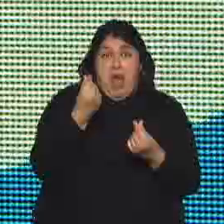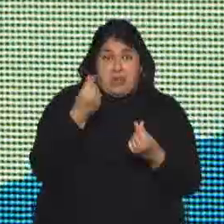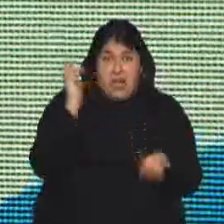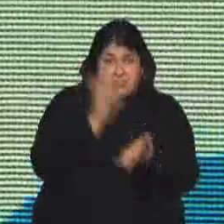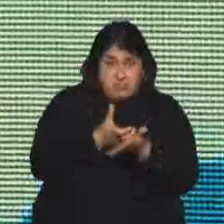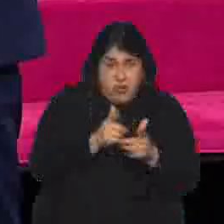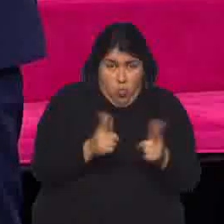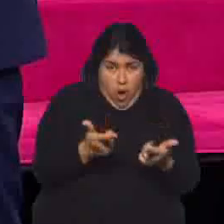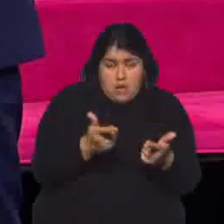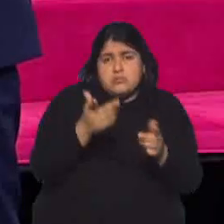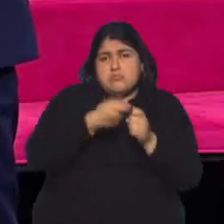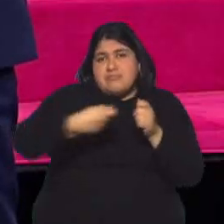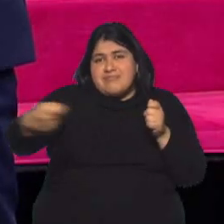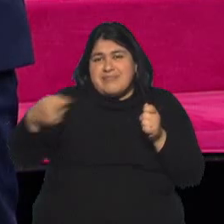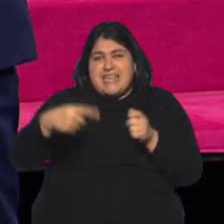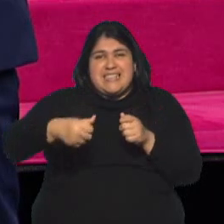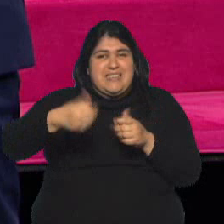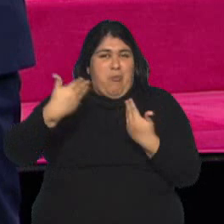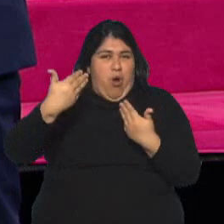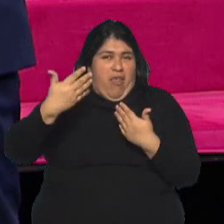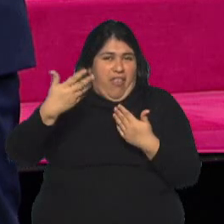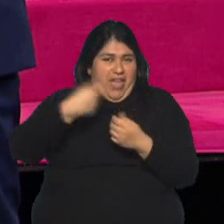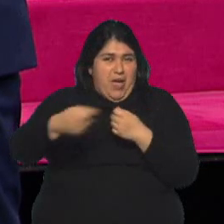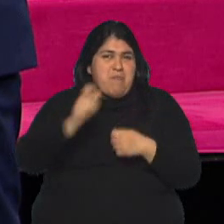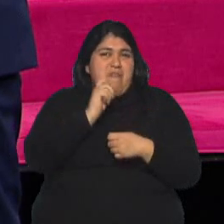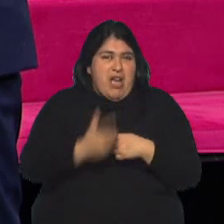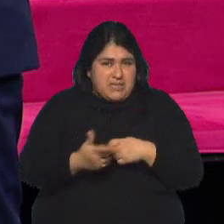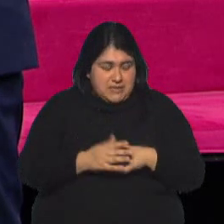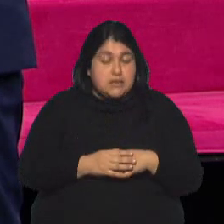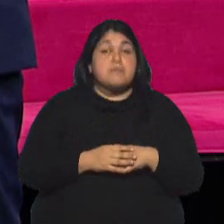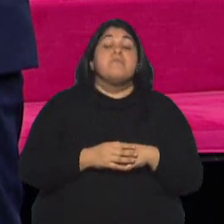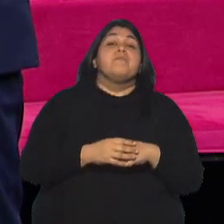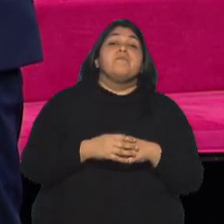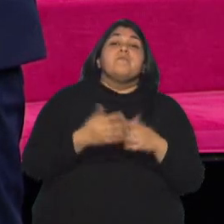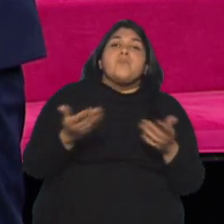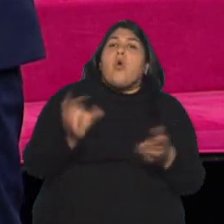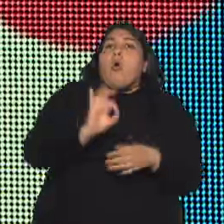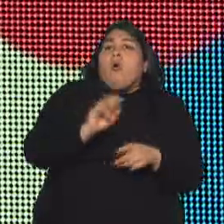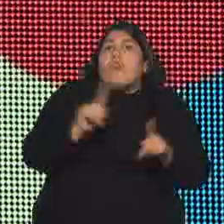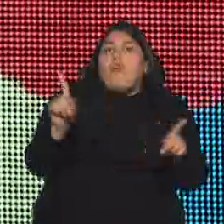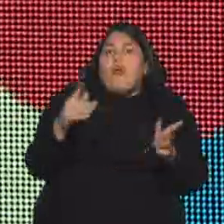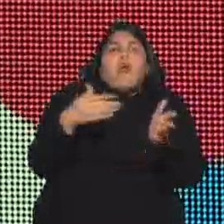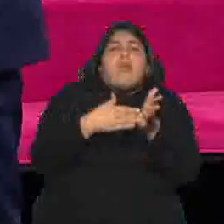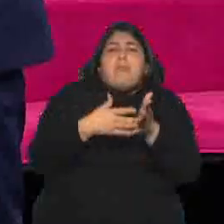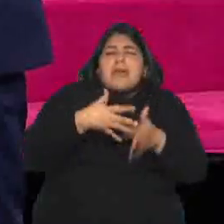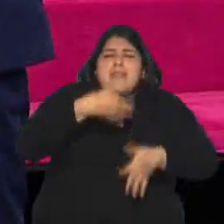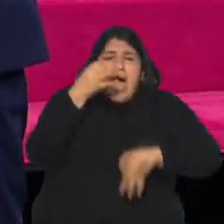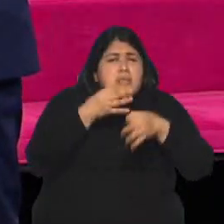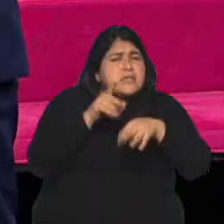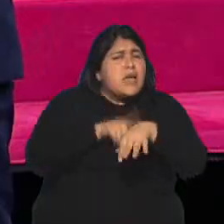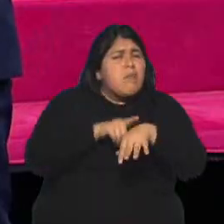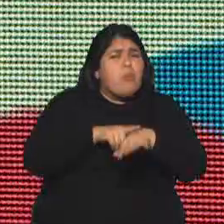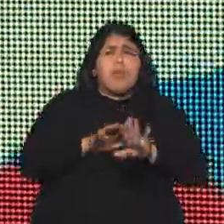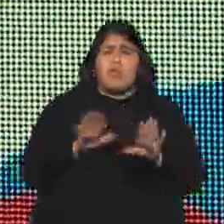Sí, pero el que tiene un canutillo que dice por ahí le termina saliendo más barato comprarlo en efectivo. ¿O no? Hay que analizar bien eso. Sí, más que